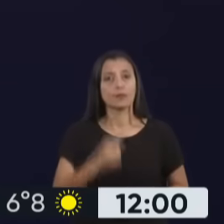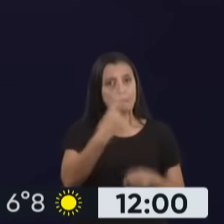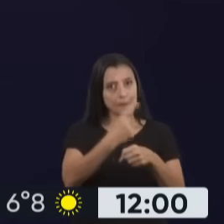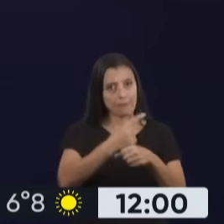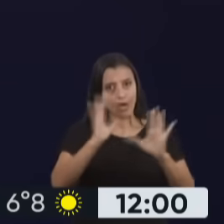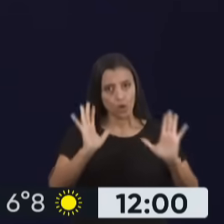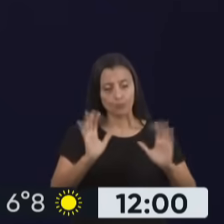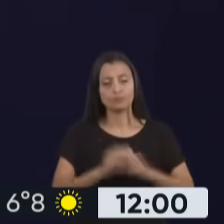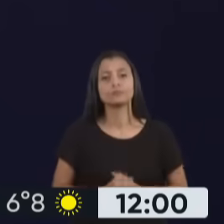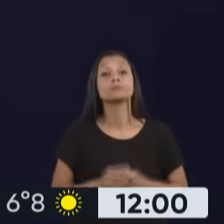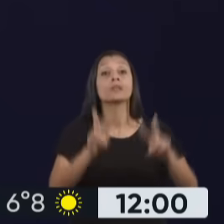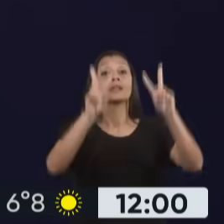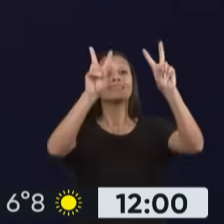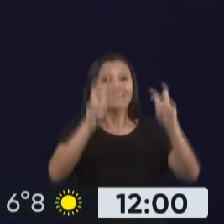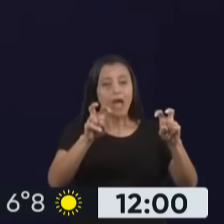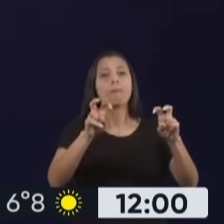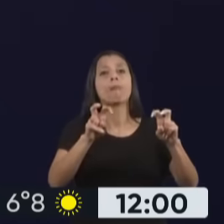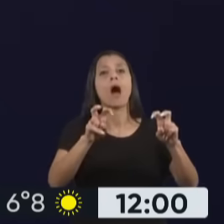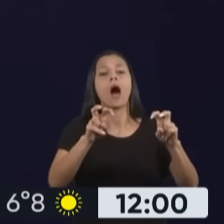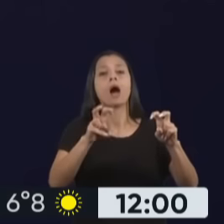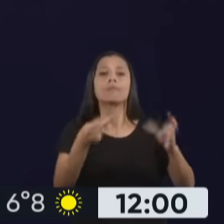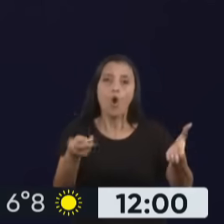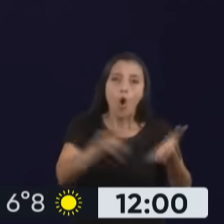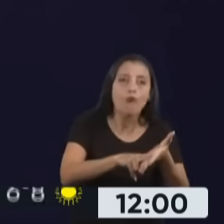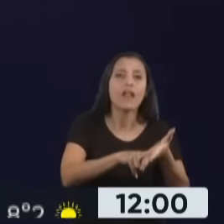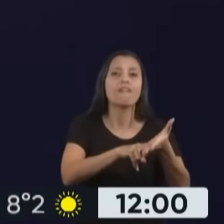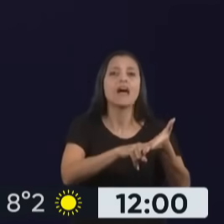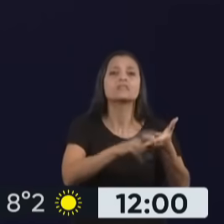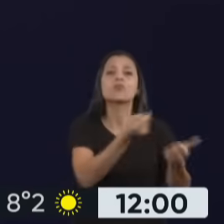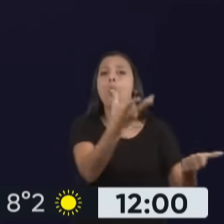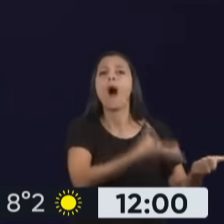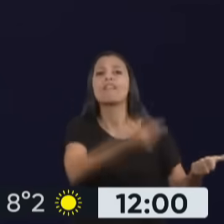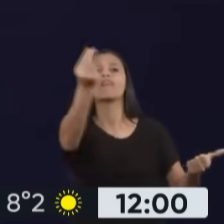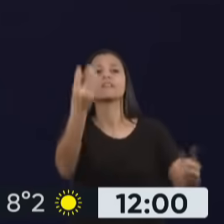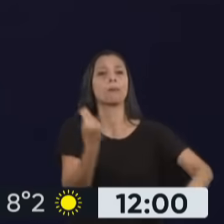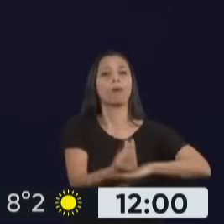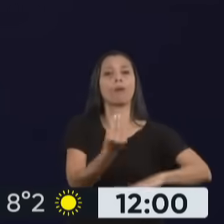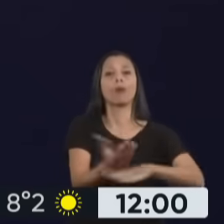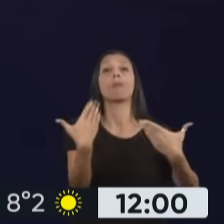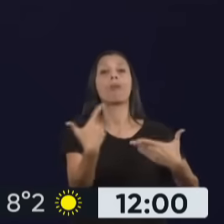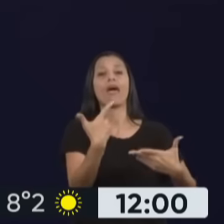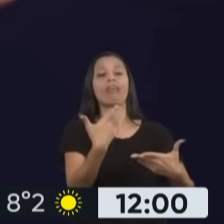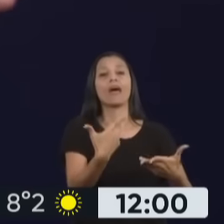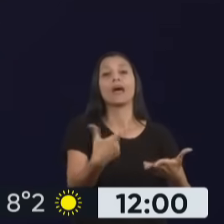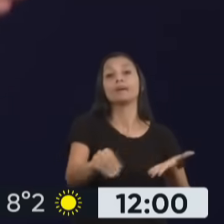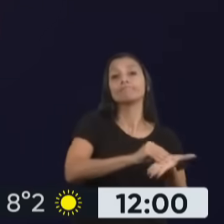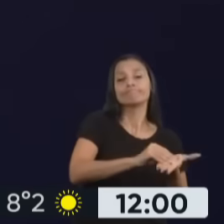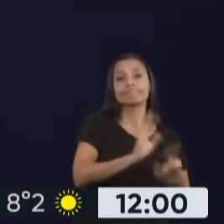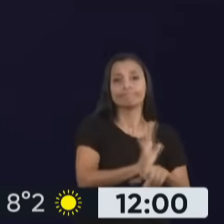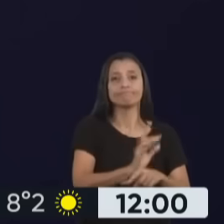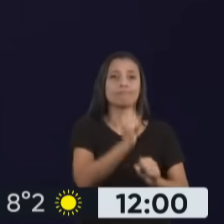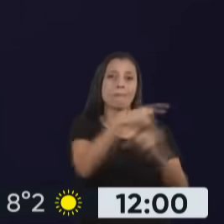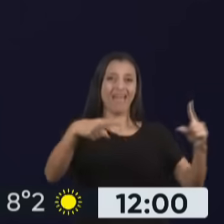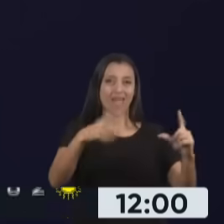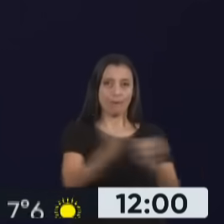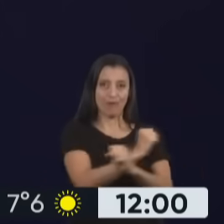Primero, el tema de la reelección indefinida para el legislador de la provincia de Buenos Aires, bueno, la media sanción en